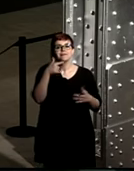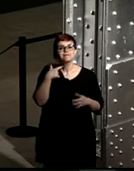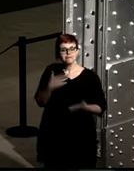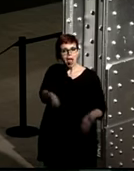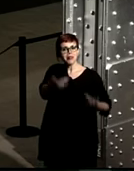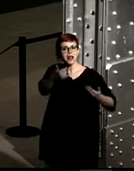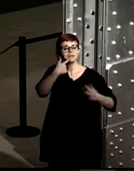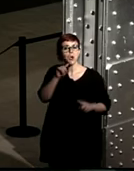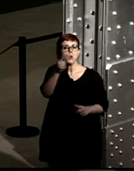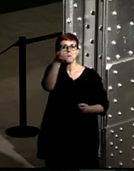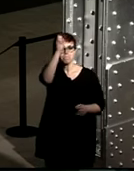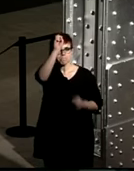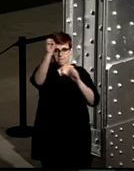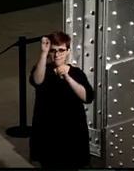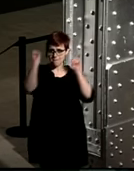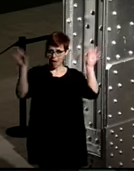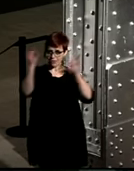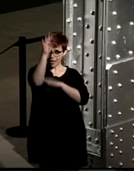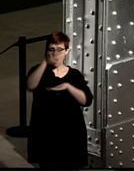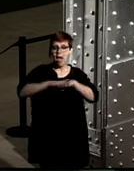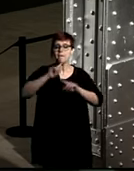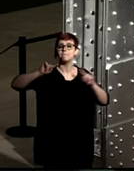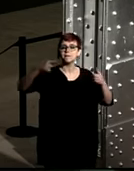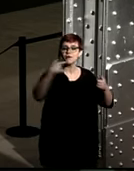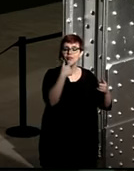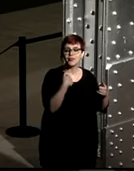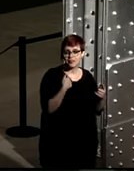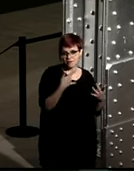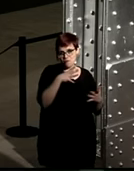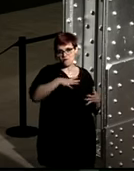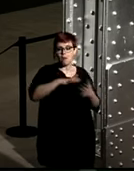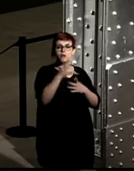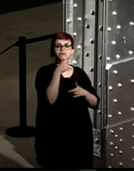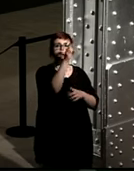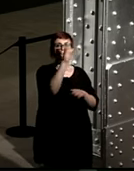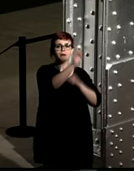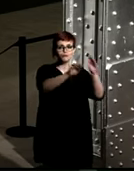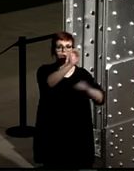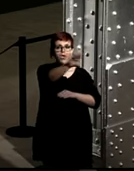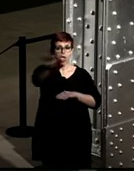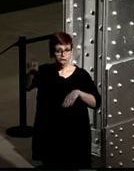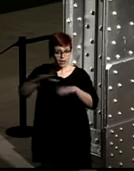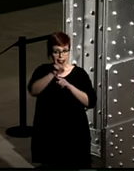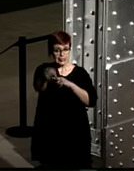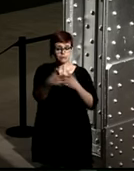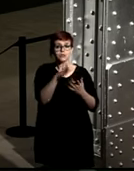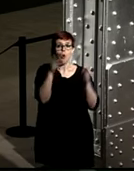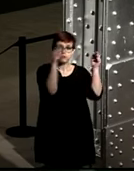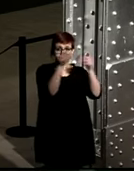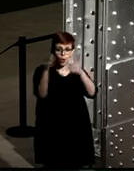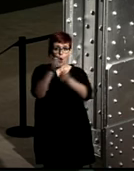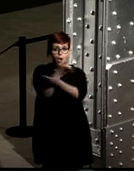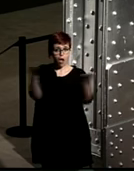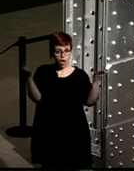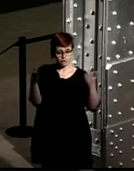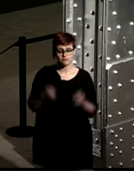martianos, un martiano el que se haga con el micrófono, que diga por favor si se dirige a cualquiera o si la pregunta es específica para alguno de